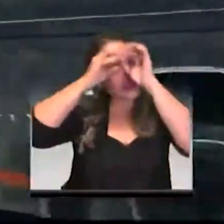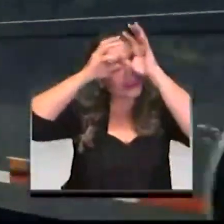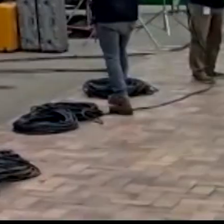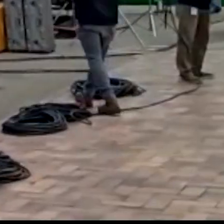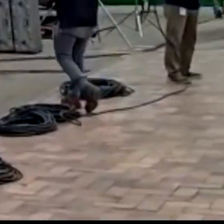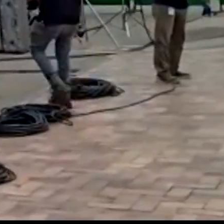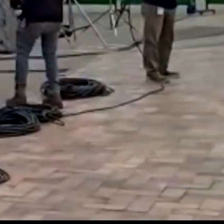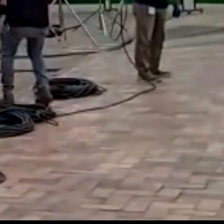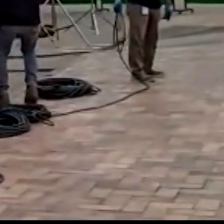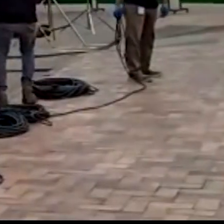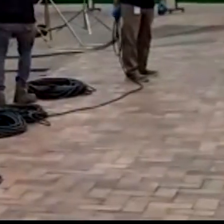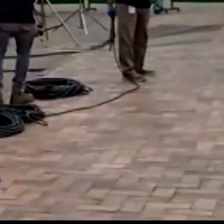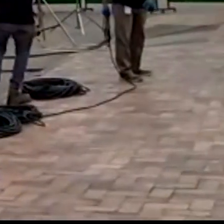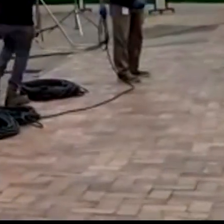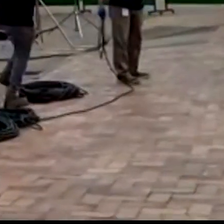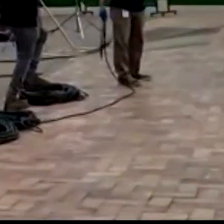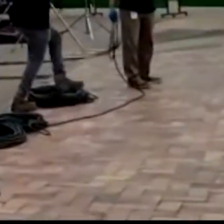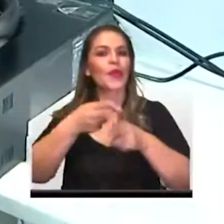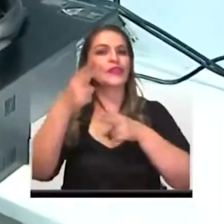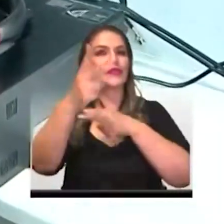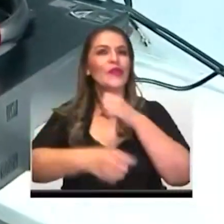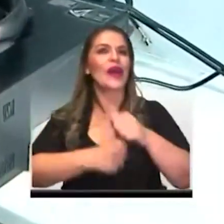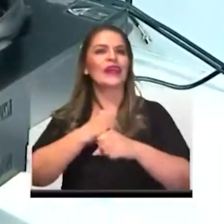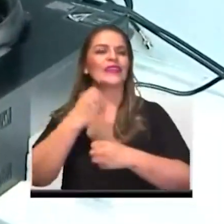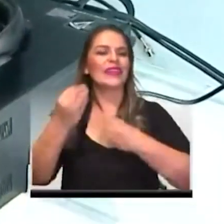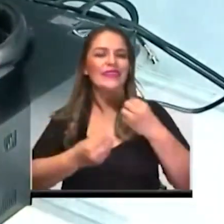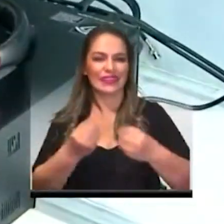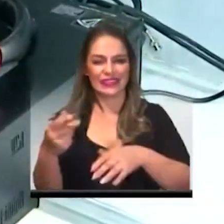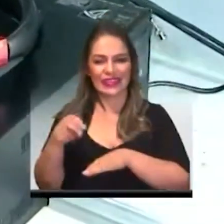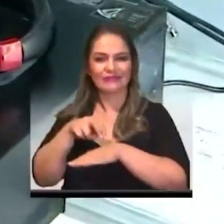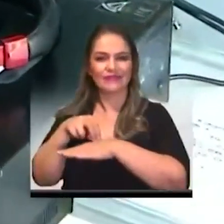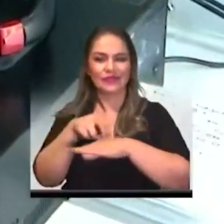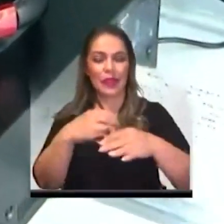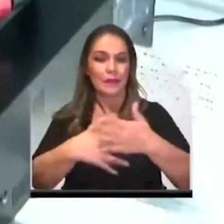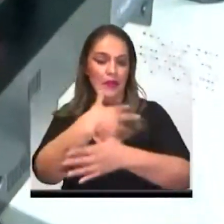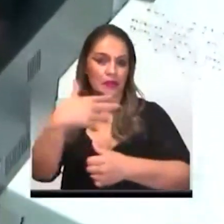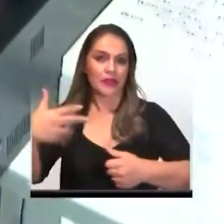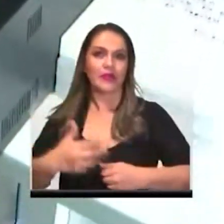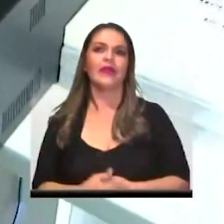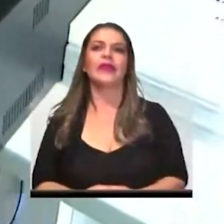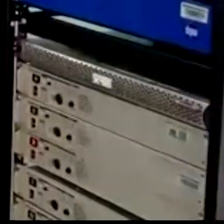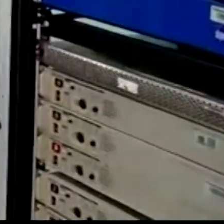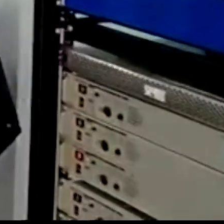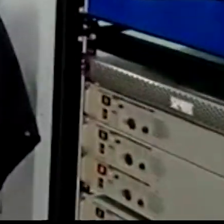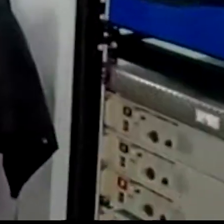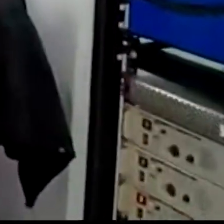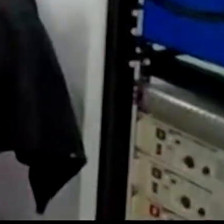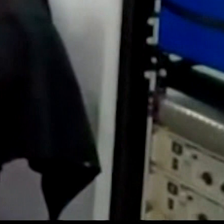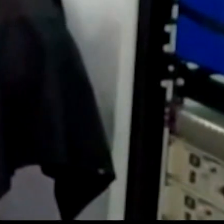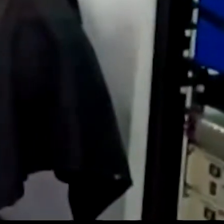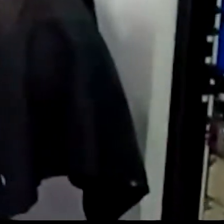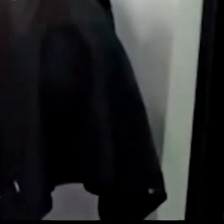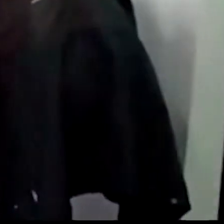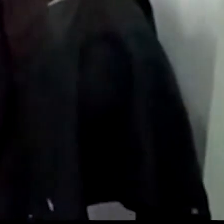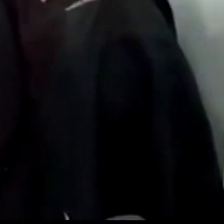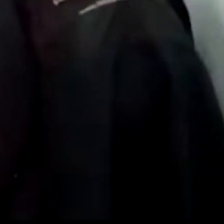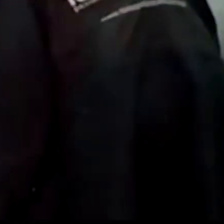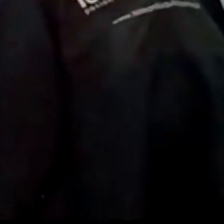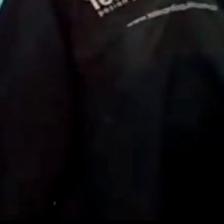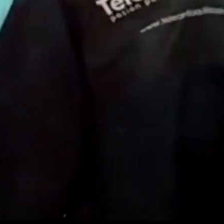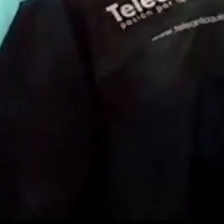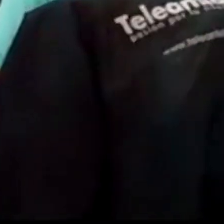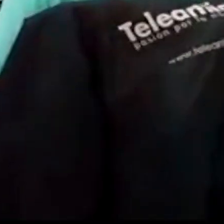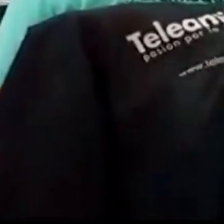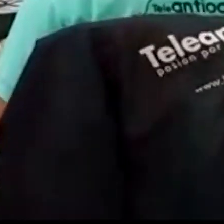barreras, con sus lentes y sus consolas y por supuesto con los profesionales de Teleantioquia que están listos para compartir con los habitantes de